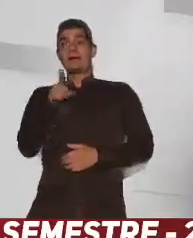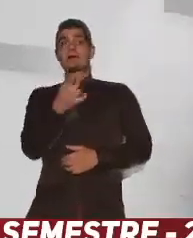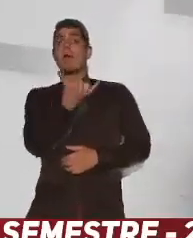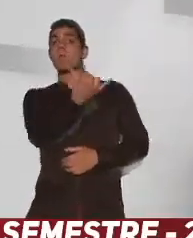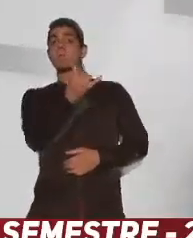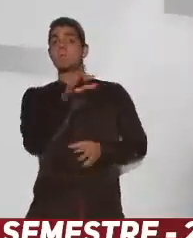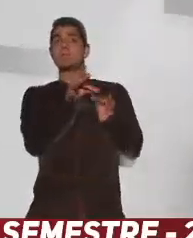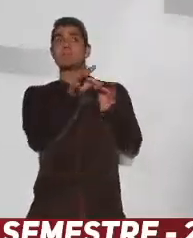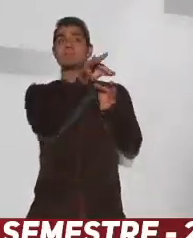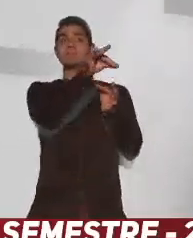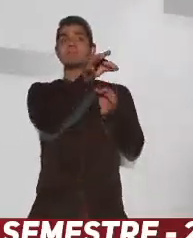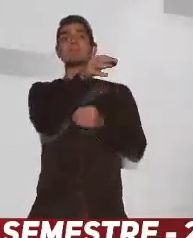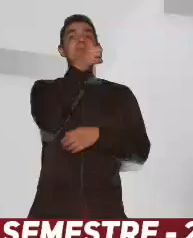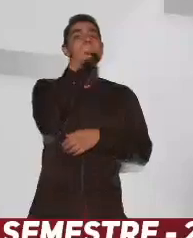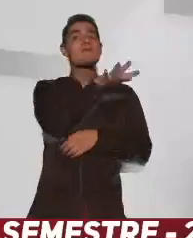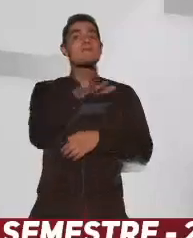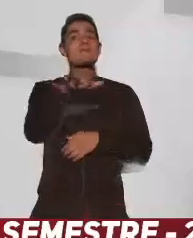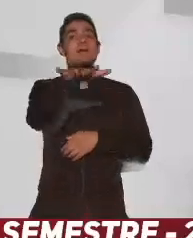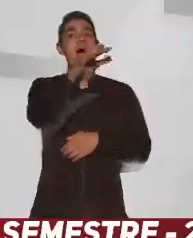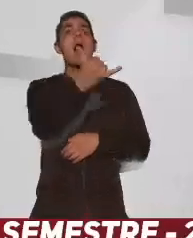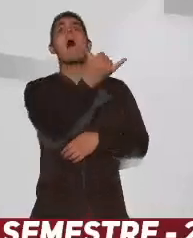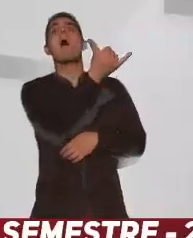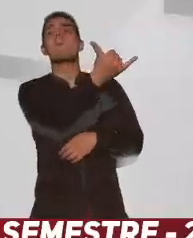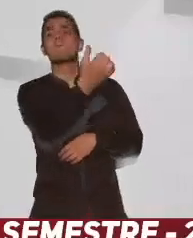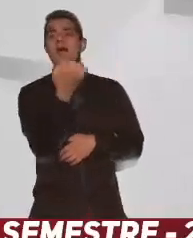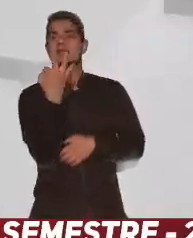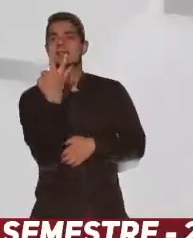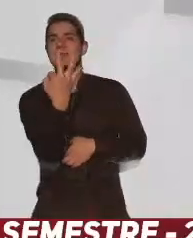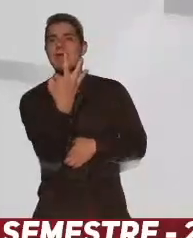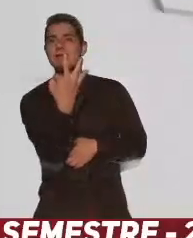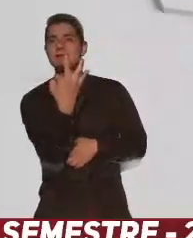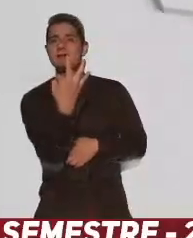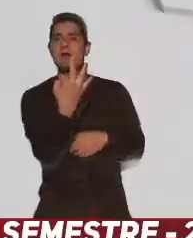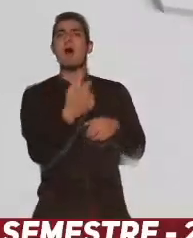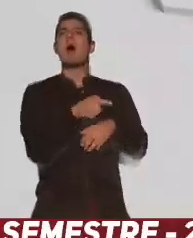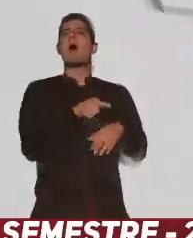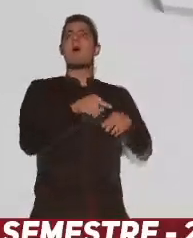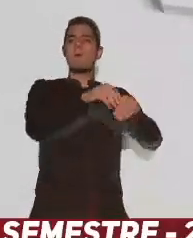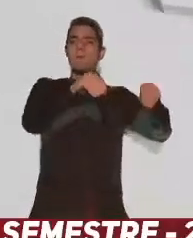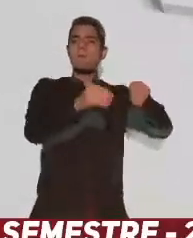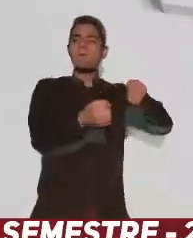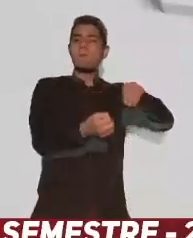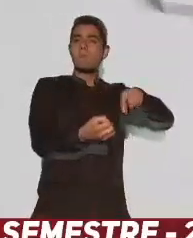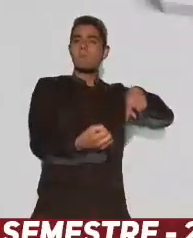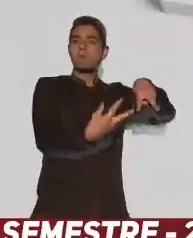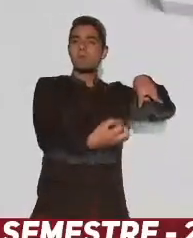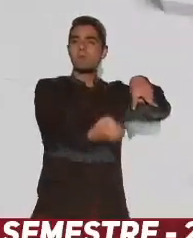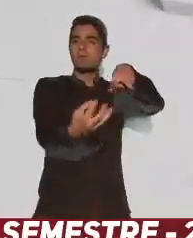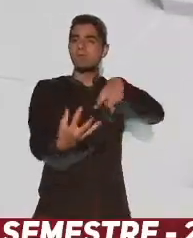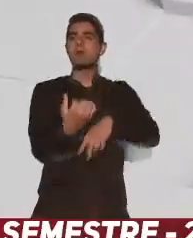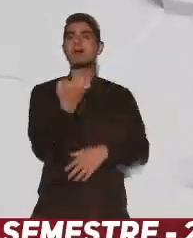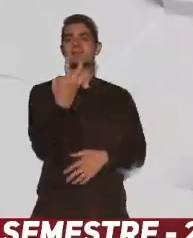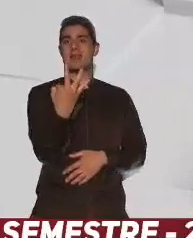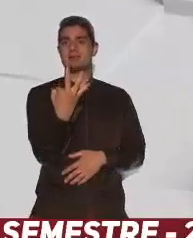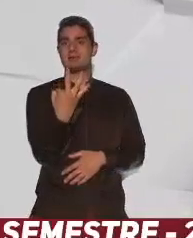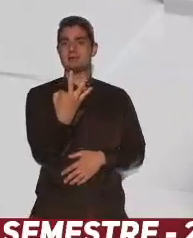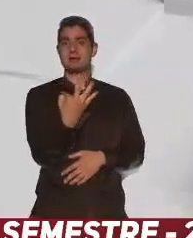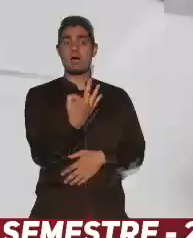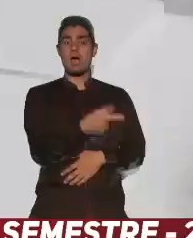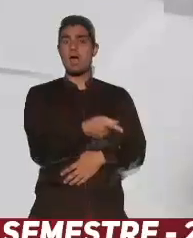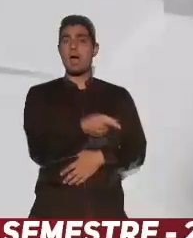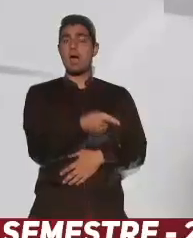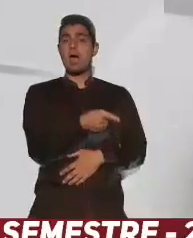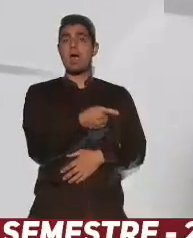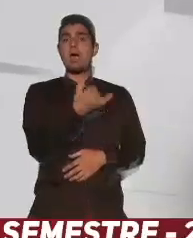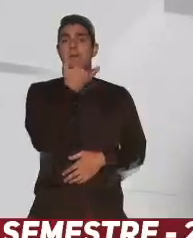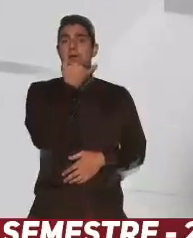la explotaron en ese momento ellos. Ella explotó porque un rayo la activó. Yo estuve desplazado durante